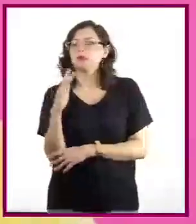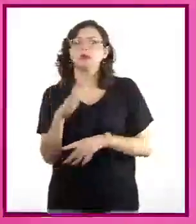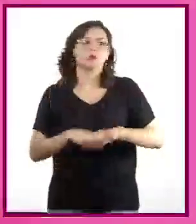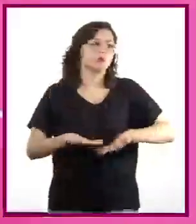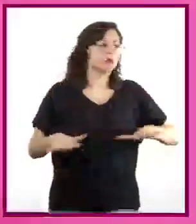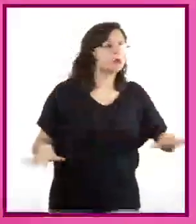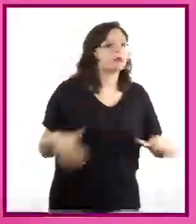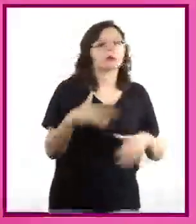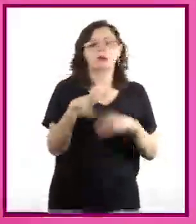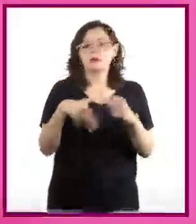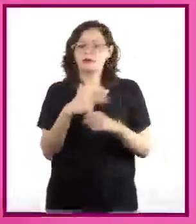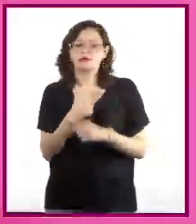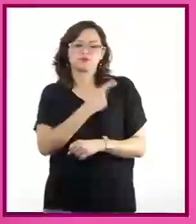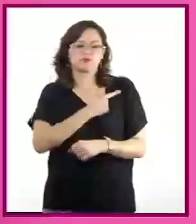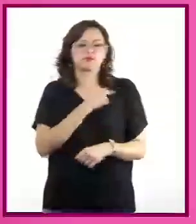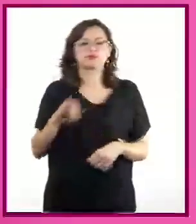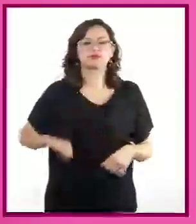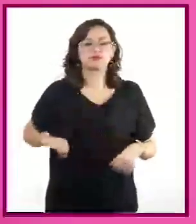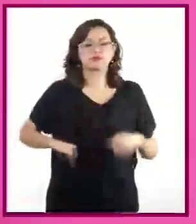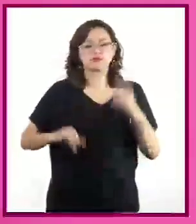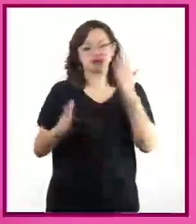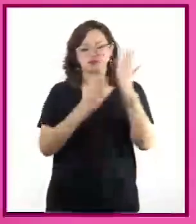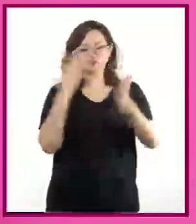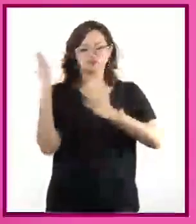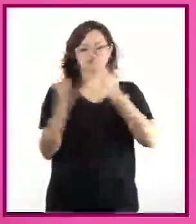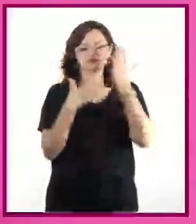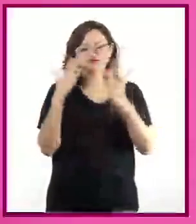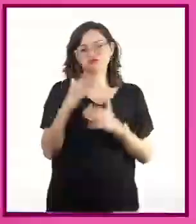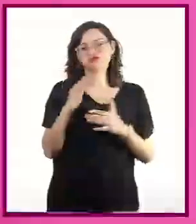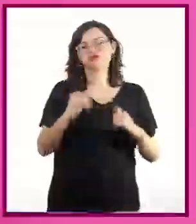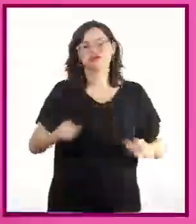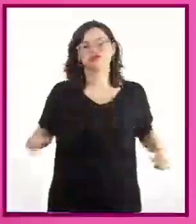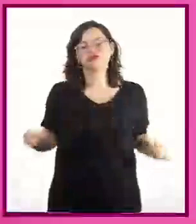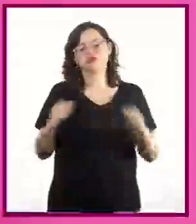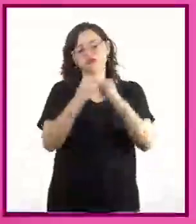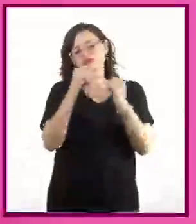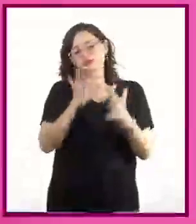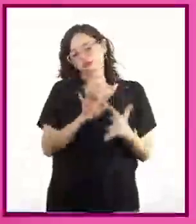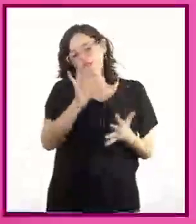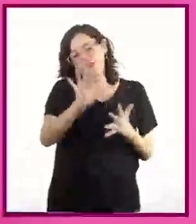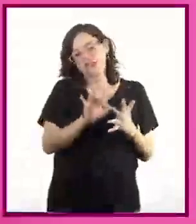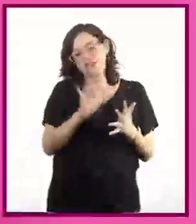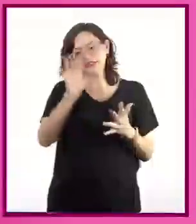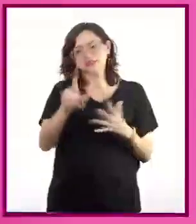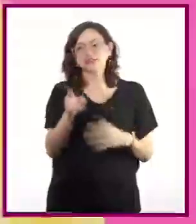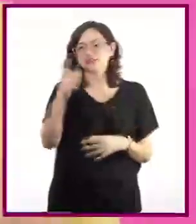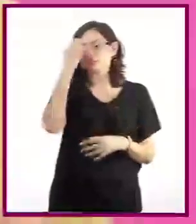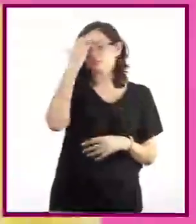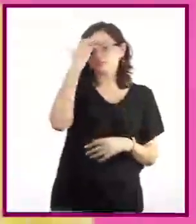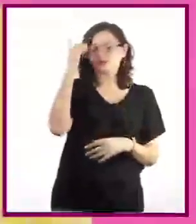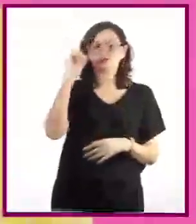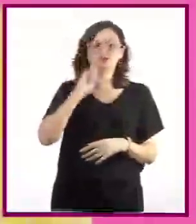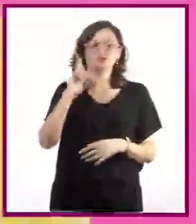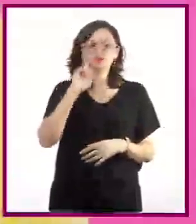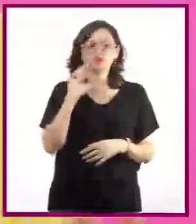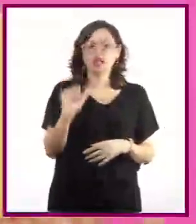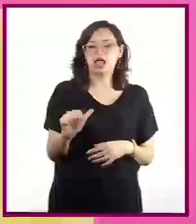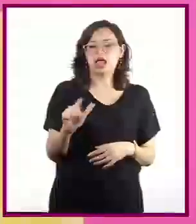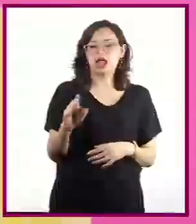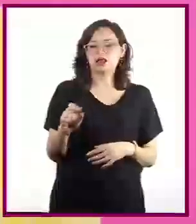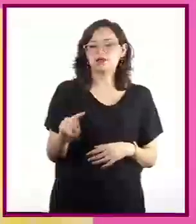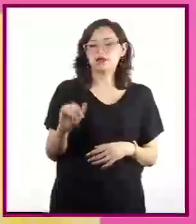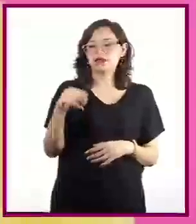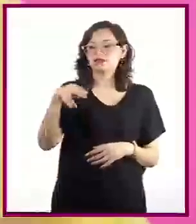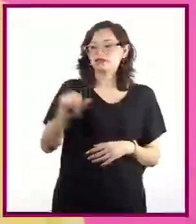naturaleza. Estudió en el Instituto Pedagógico, donde conoció a Albertina Rosa Azócar, la musa inspiradora de